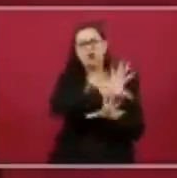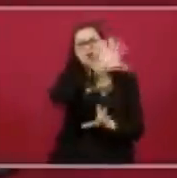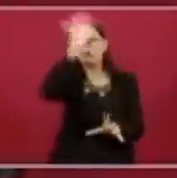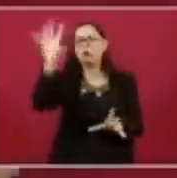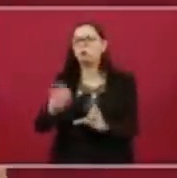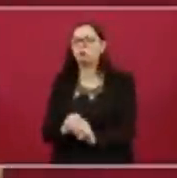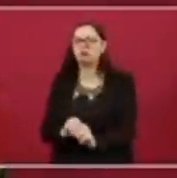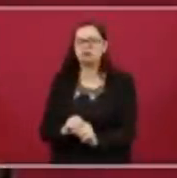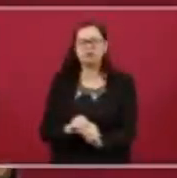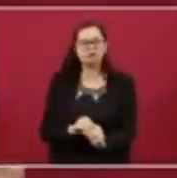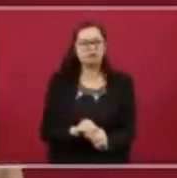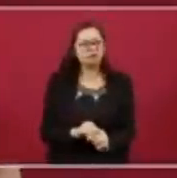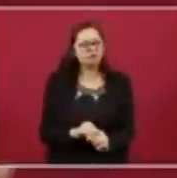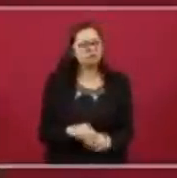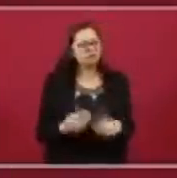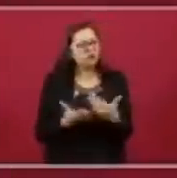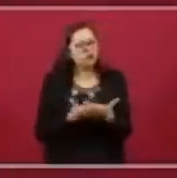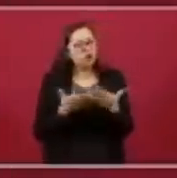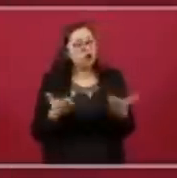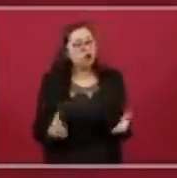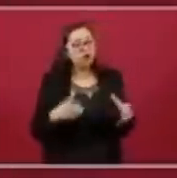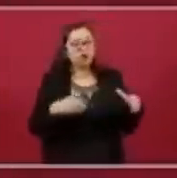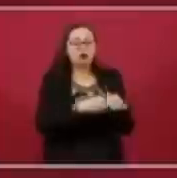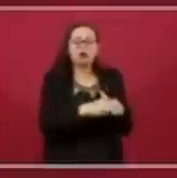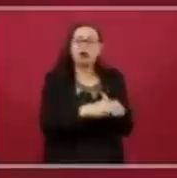son defensores de derechos humanos